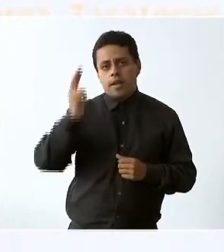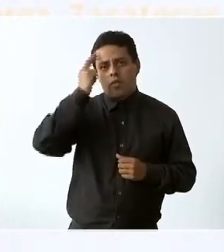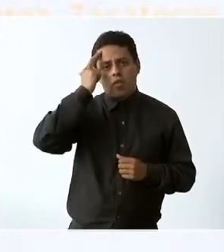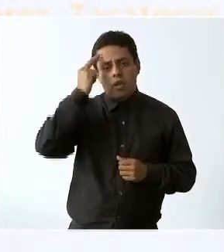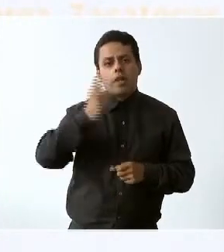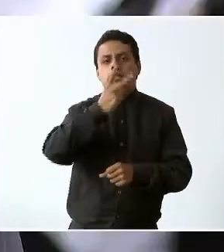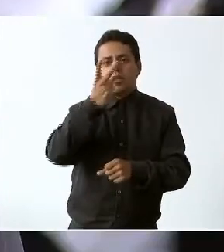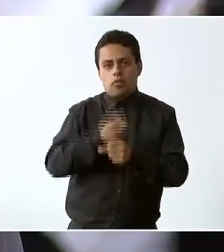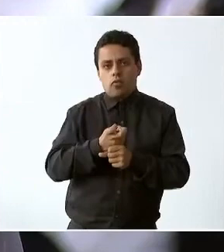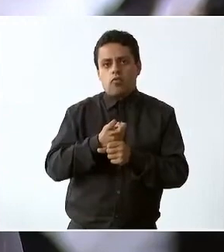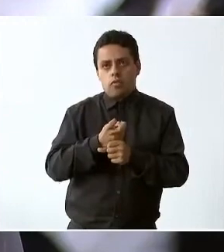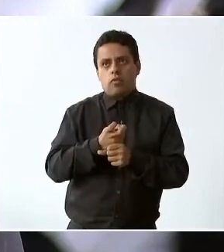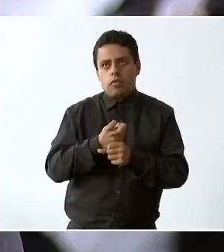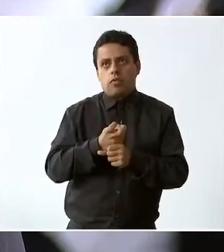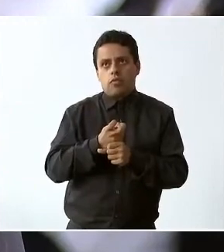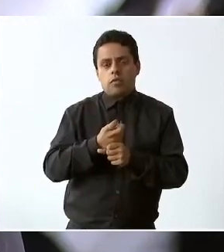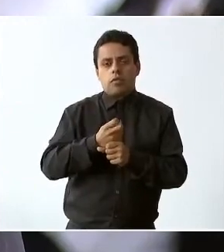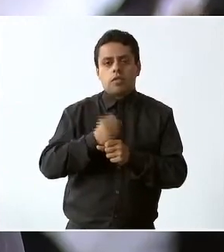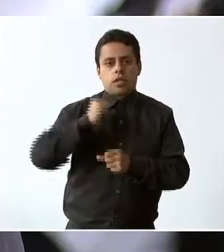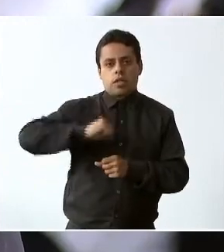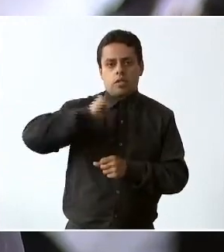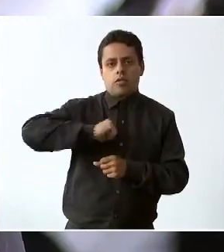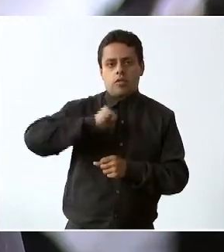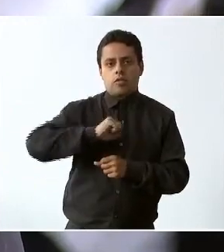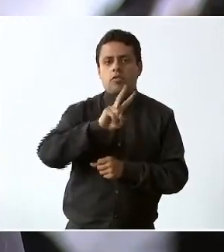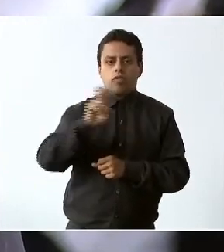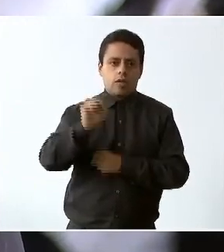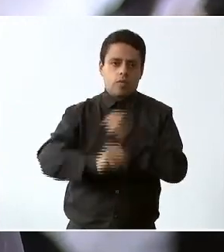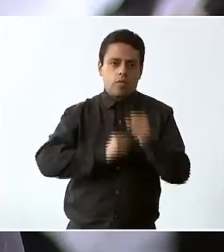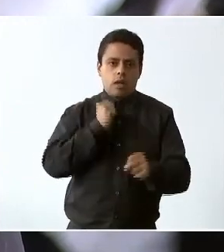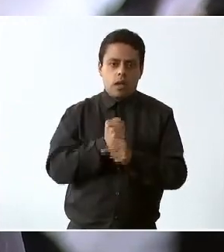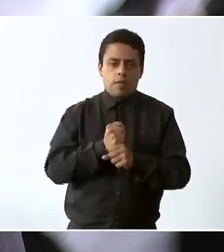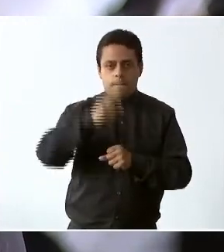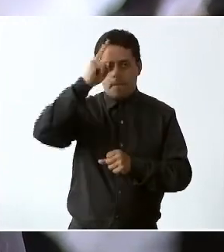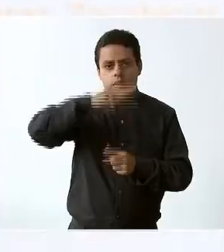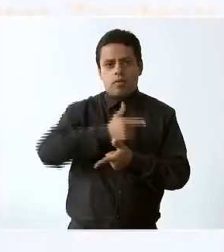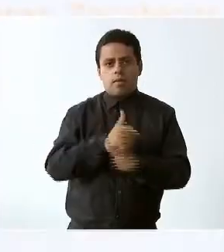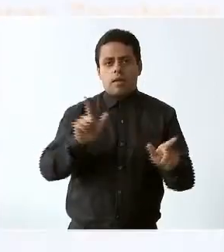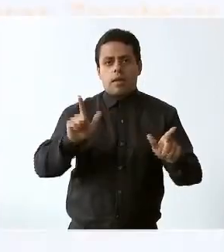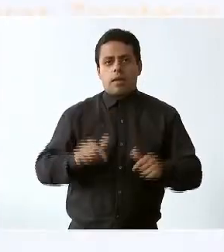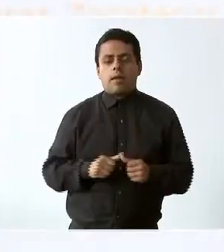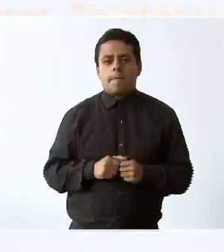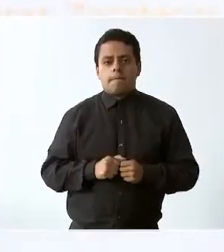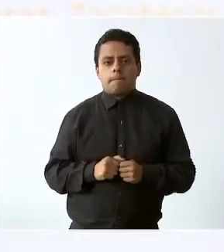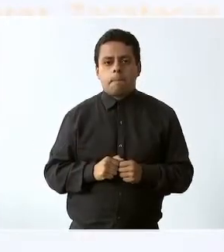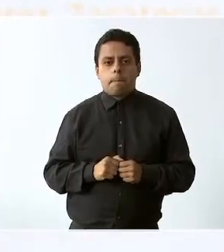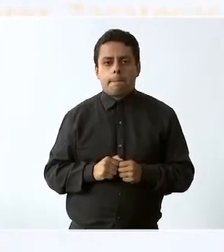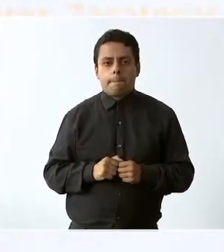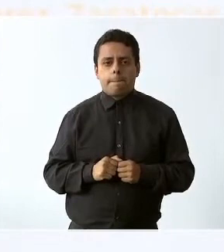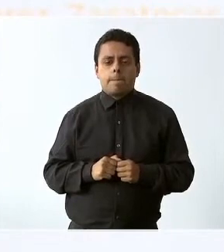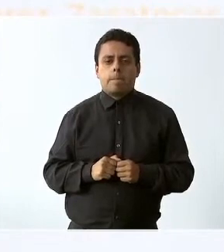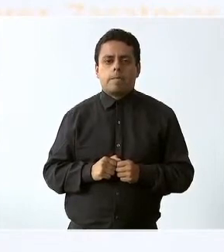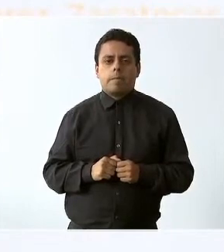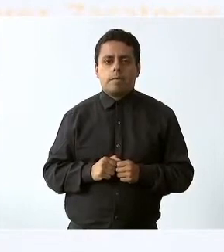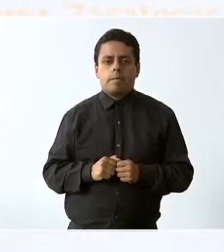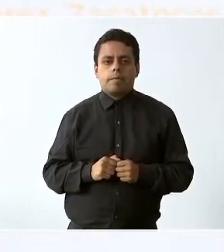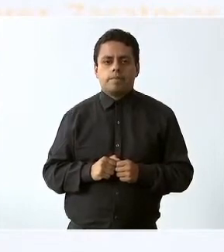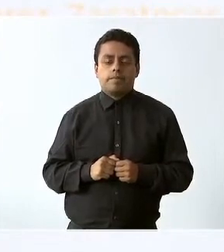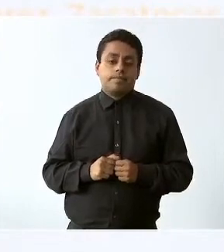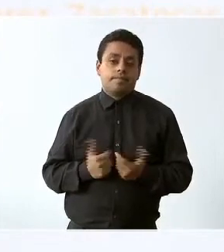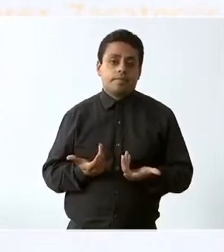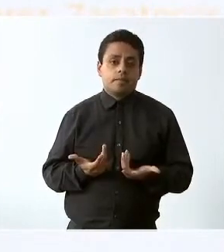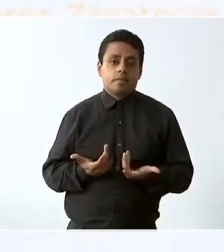el segundo siglo de México como país independiente